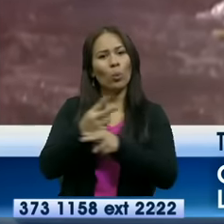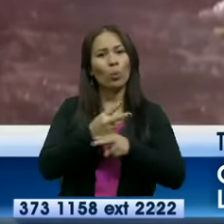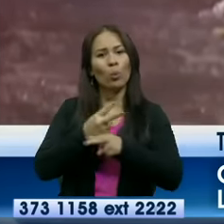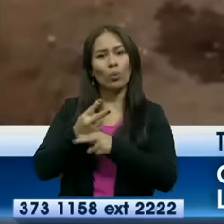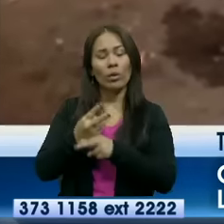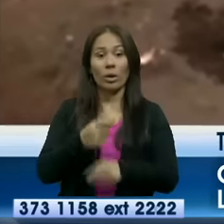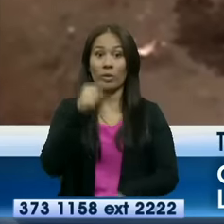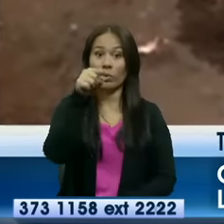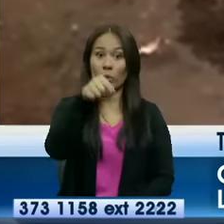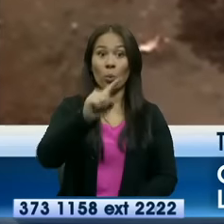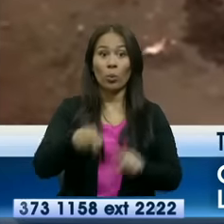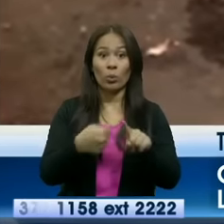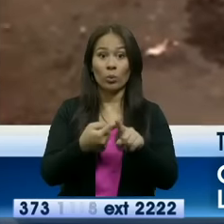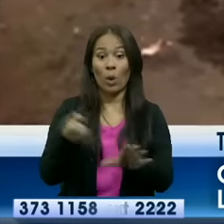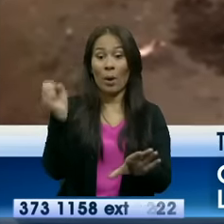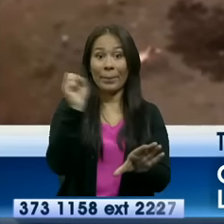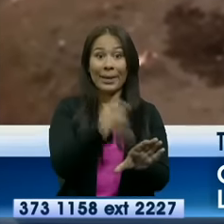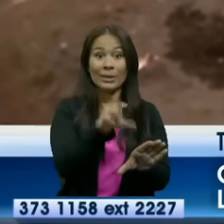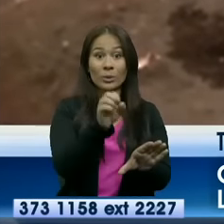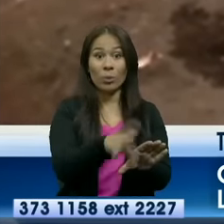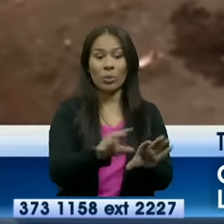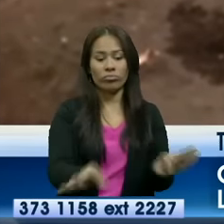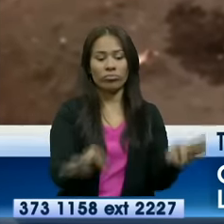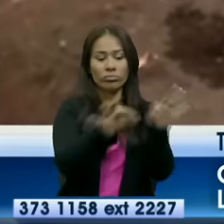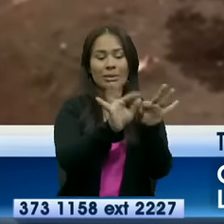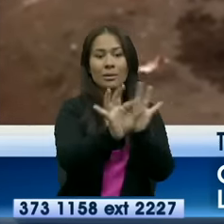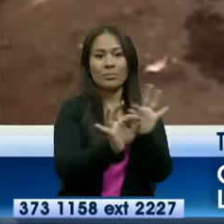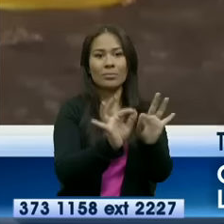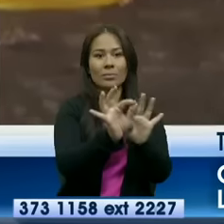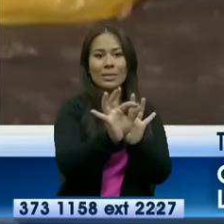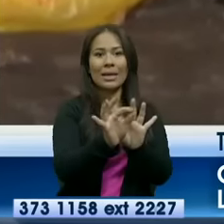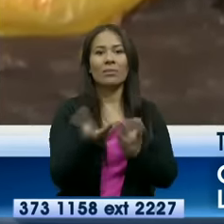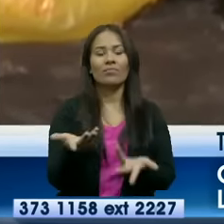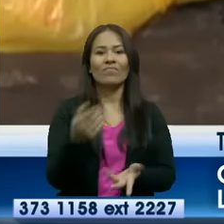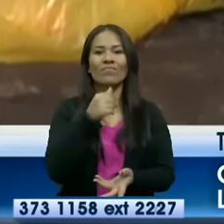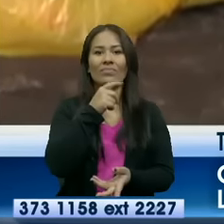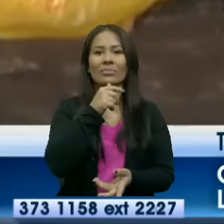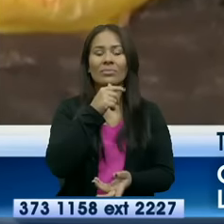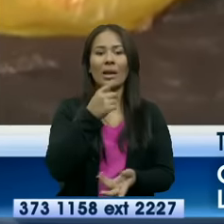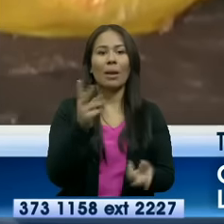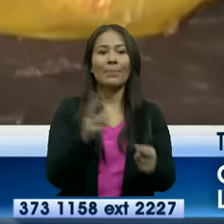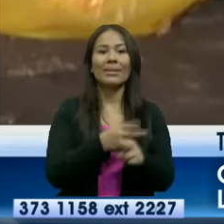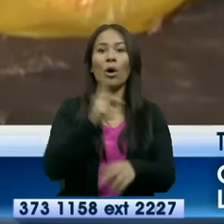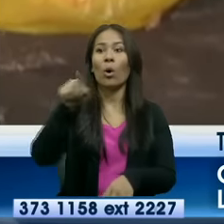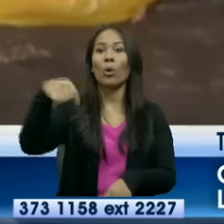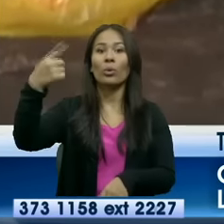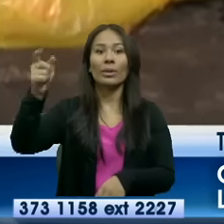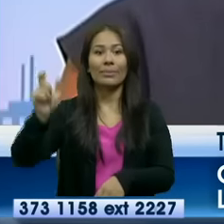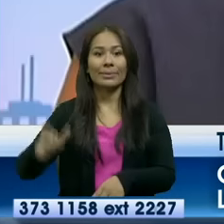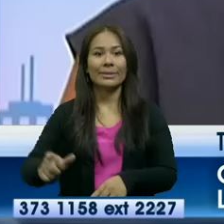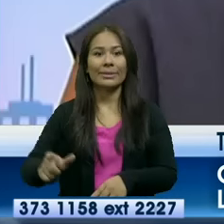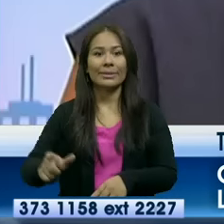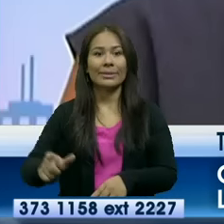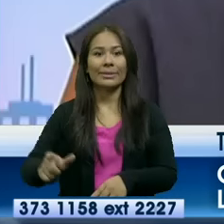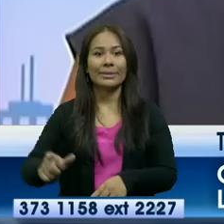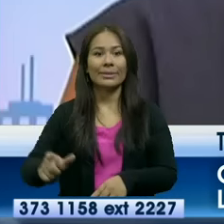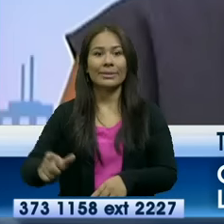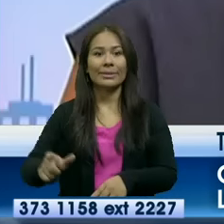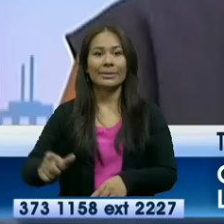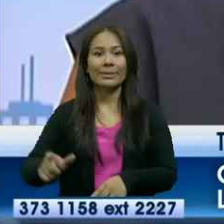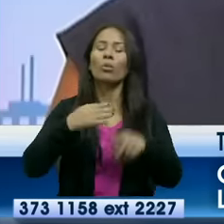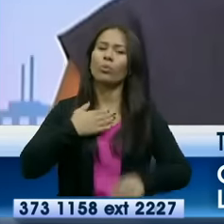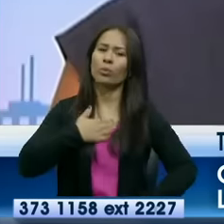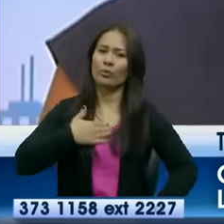desechos líquidos tóxicos, existen gestores que están encargados. Sin embargo, los